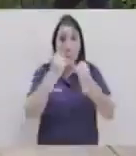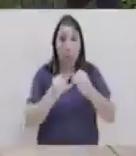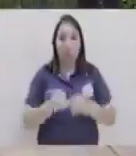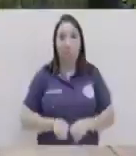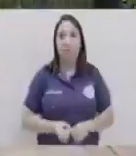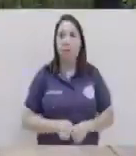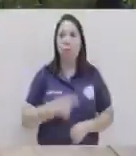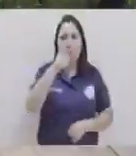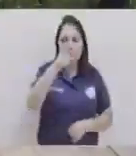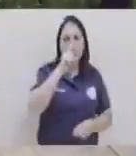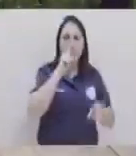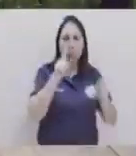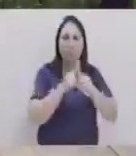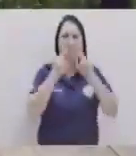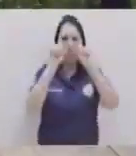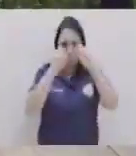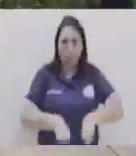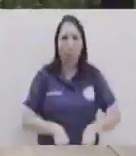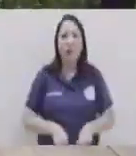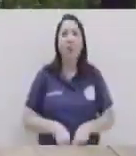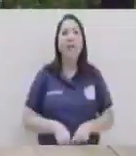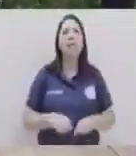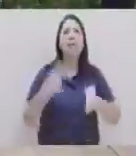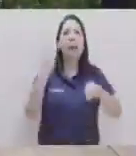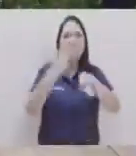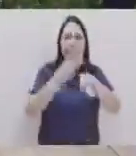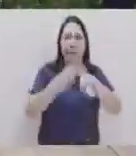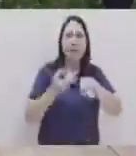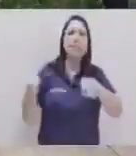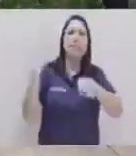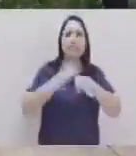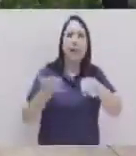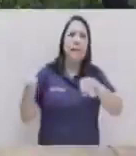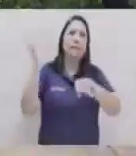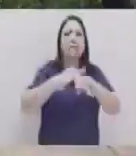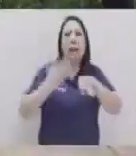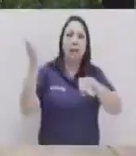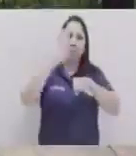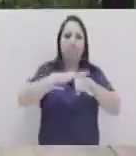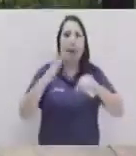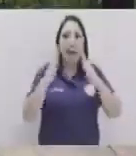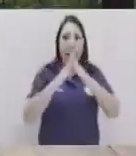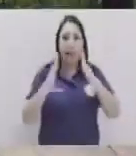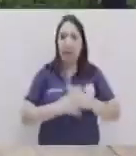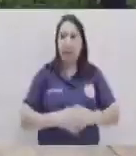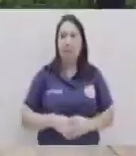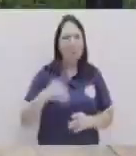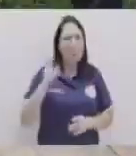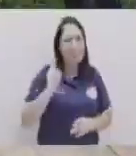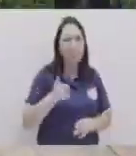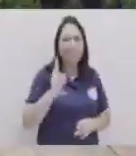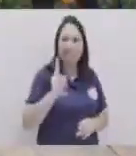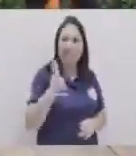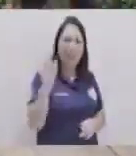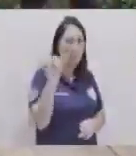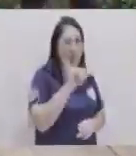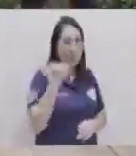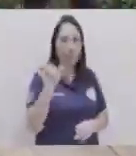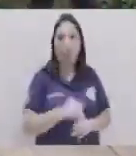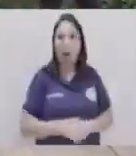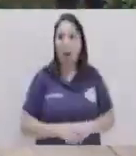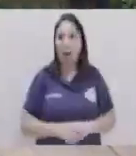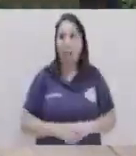Último, tú puedes realizar más repeticiones en casa. Siguiente ejercicio, siempre siguiendo la misma